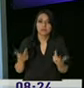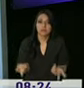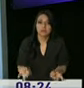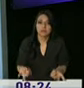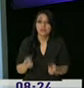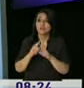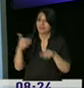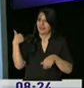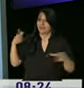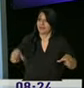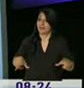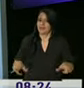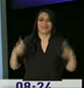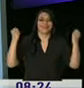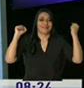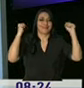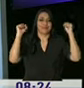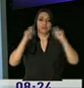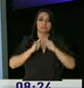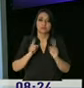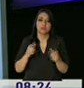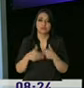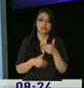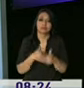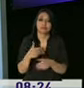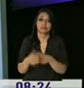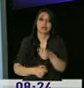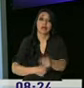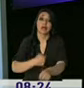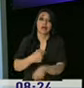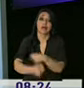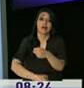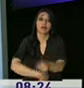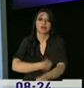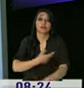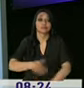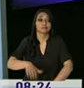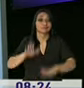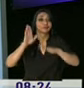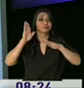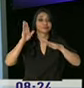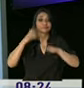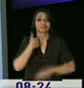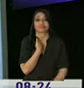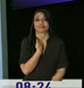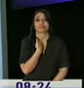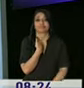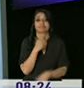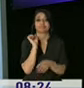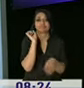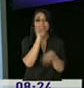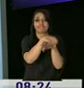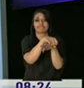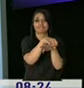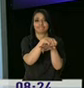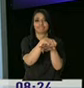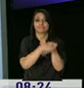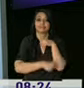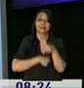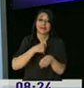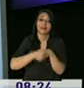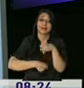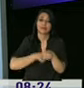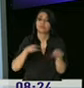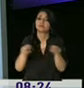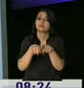veredas, sí. Y pasan los años y yo te ofrezco, y mira quién te dé. Resultado de varios sitios aquí